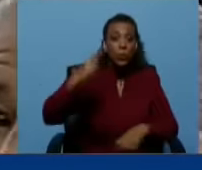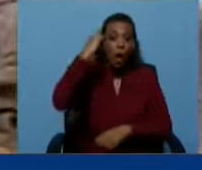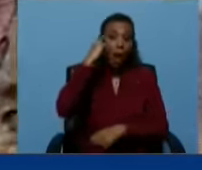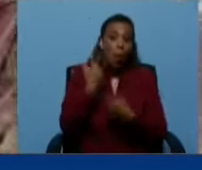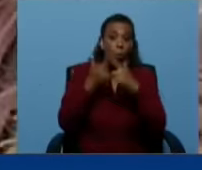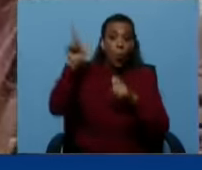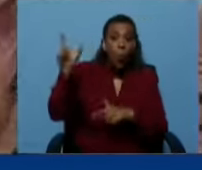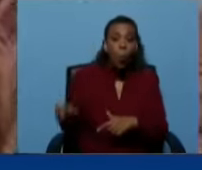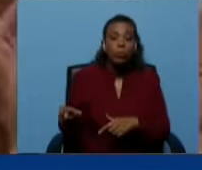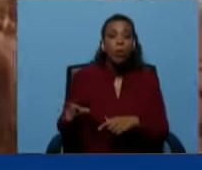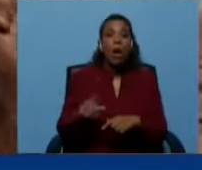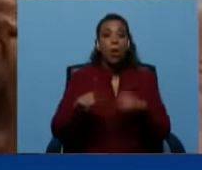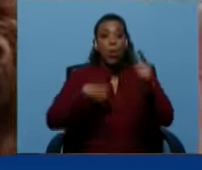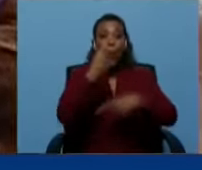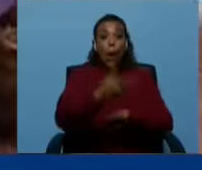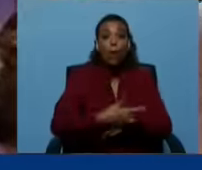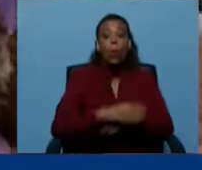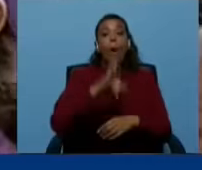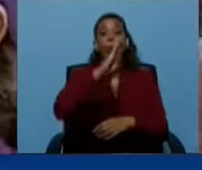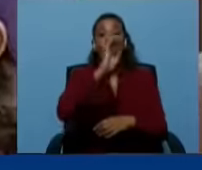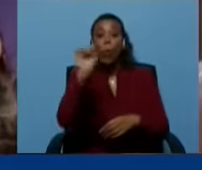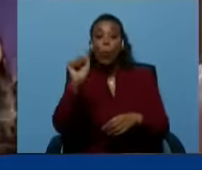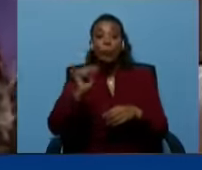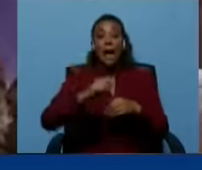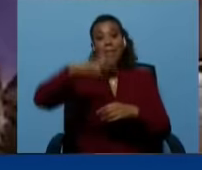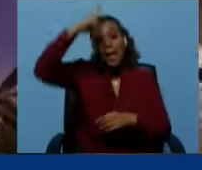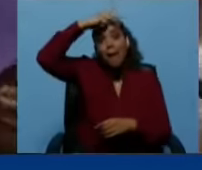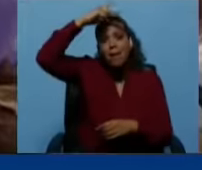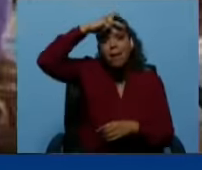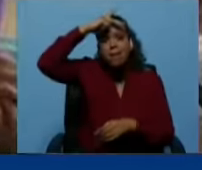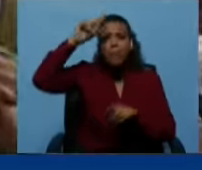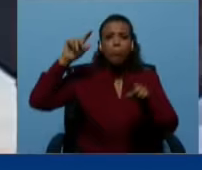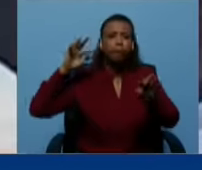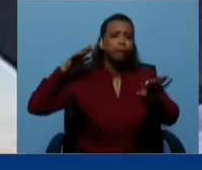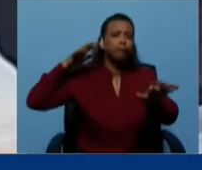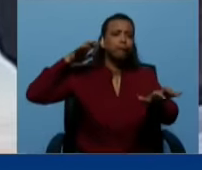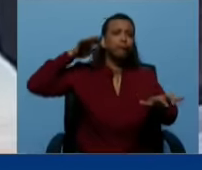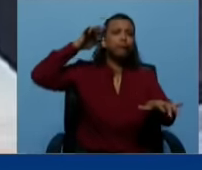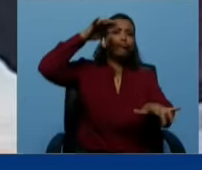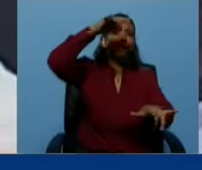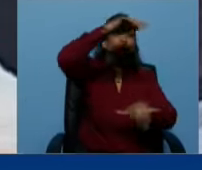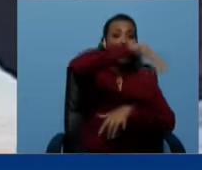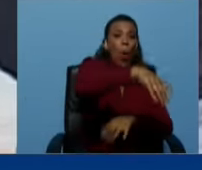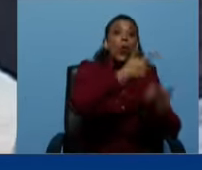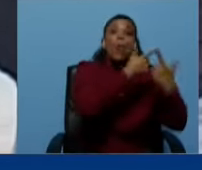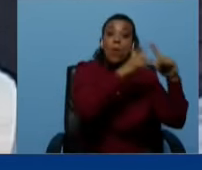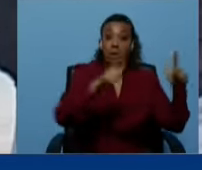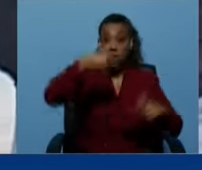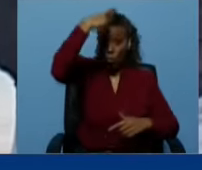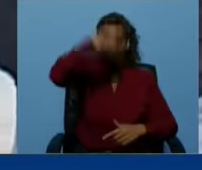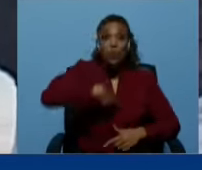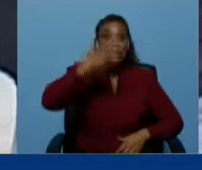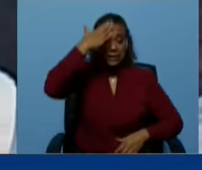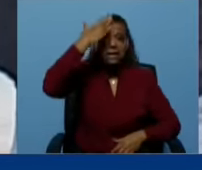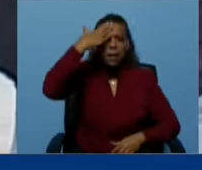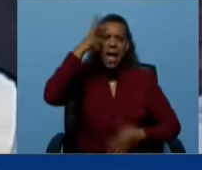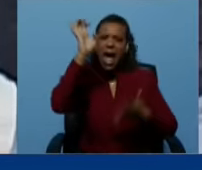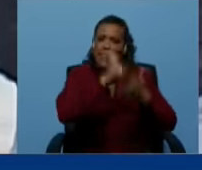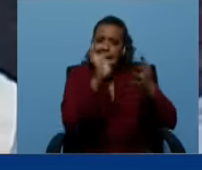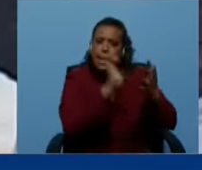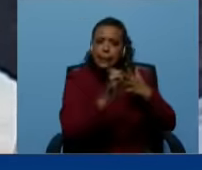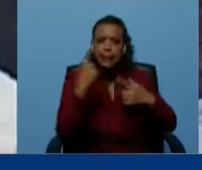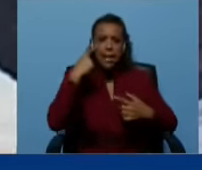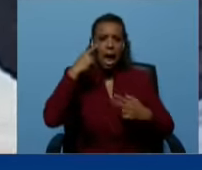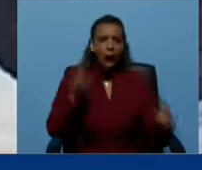a Bomboná, Pichincha, y como gran libertador ya tuvo